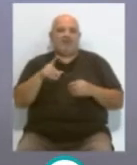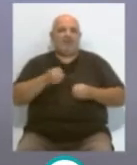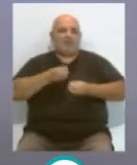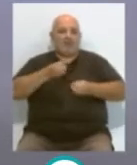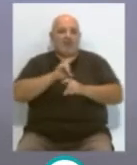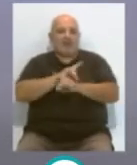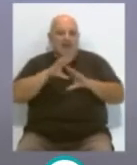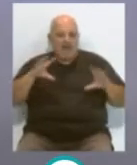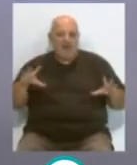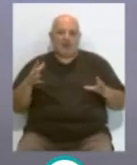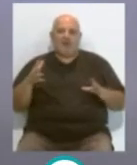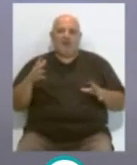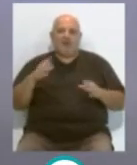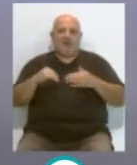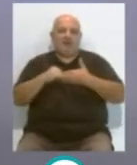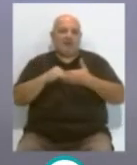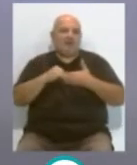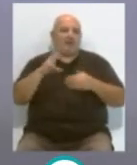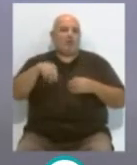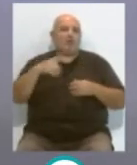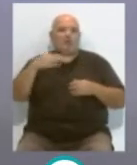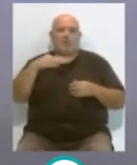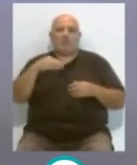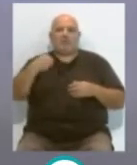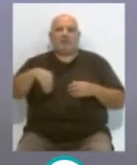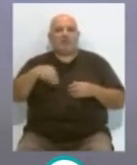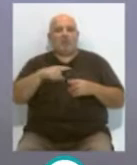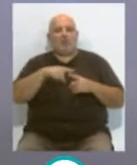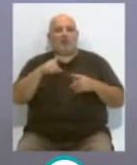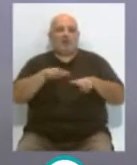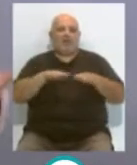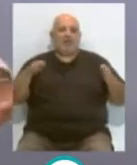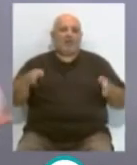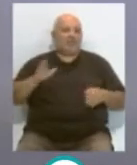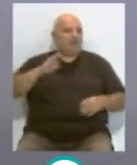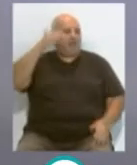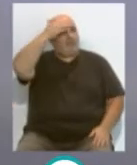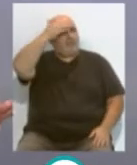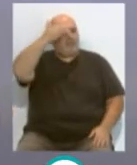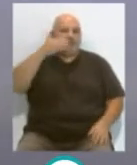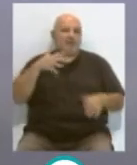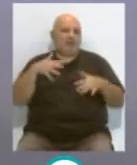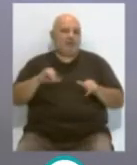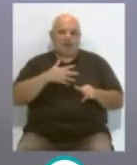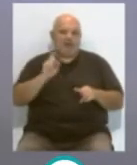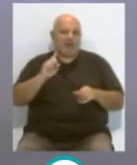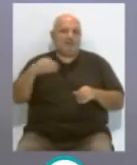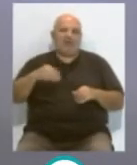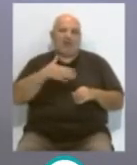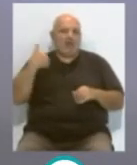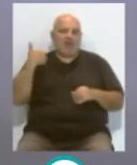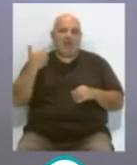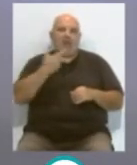informes claros y está muy cercano, no es un presidente que está en su despacho y deja que todo se mueva allá, sino